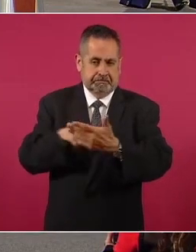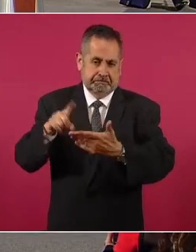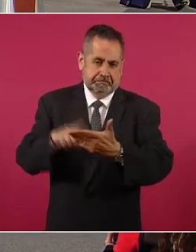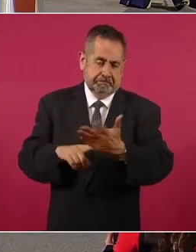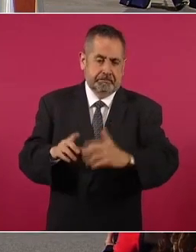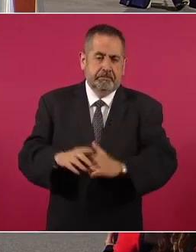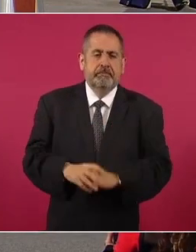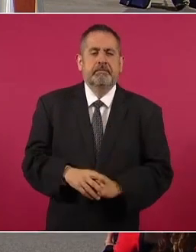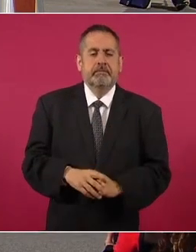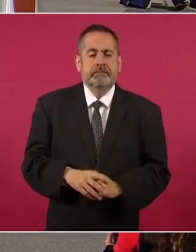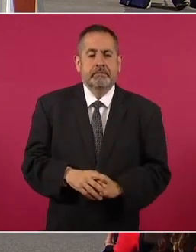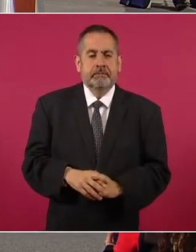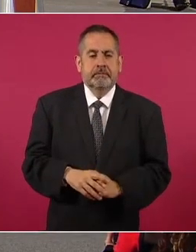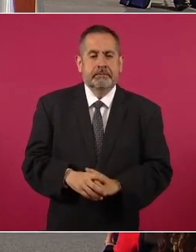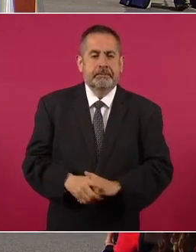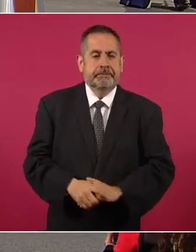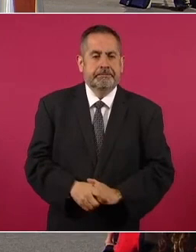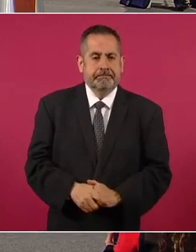A ver, la segunda.